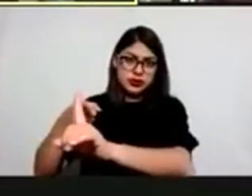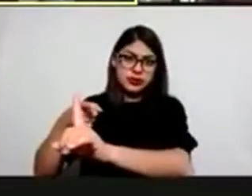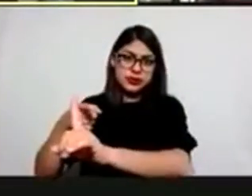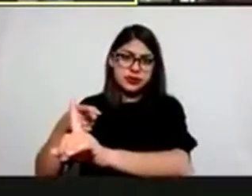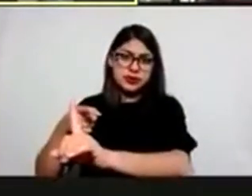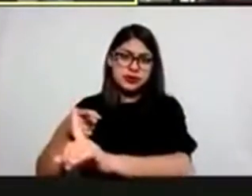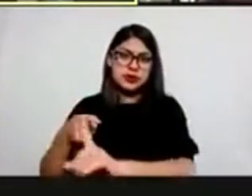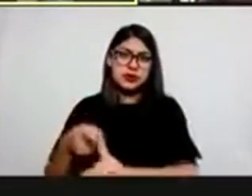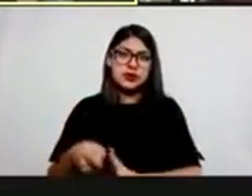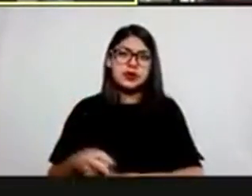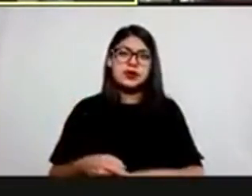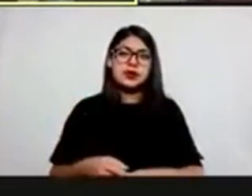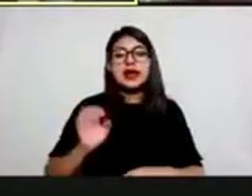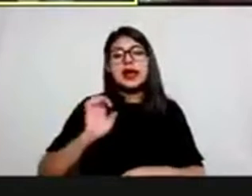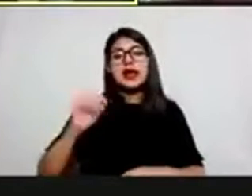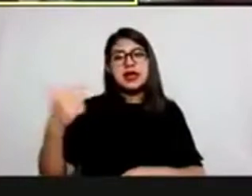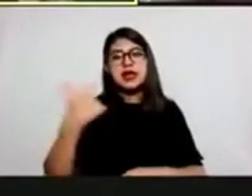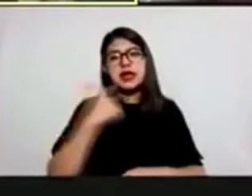exconsejera